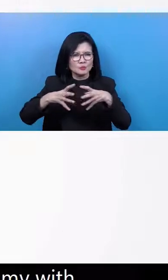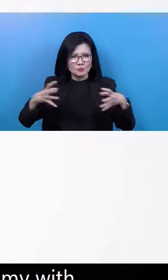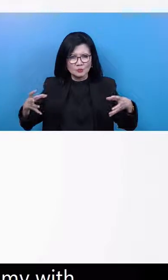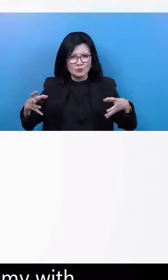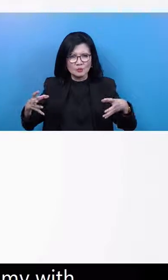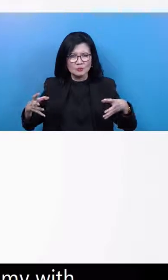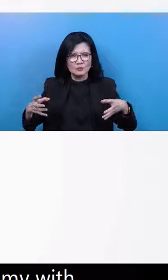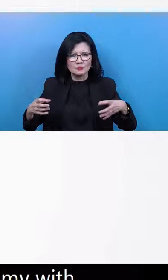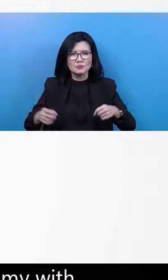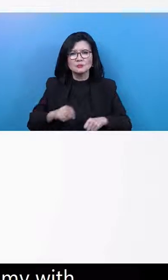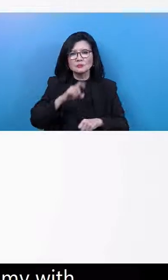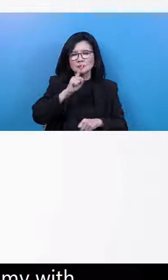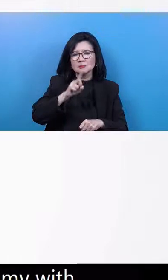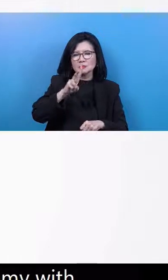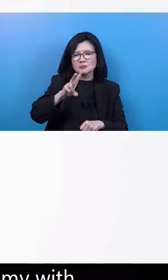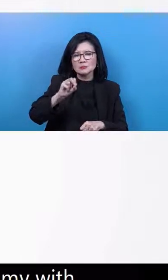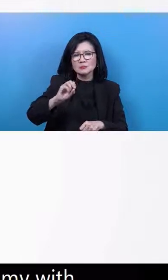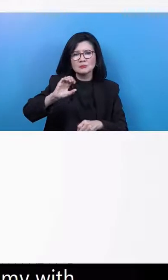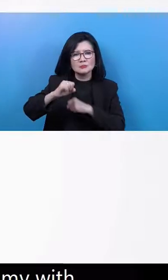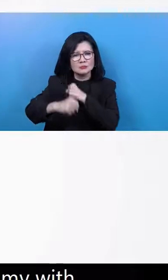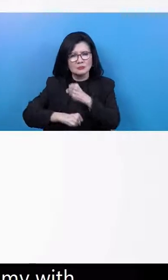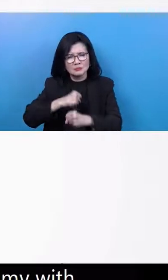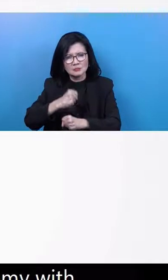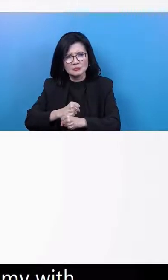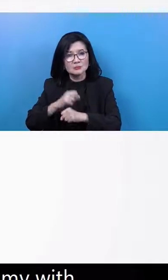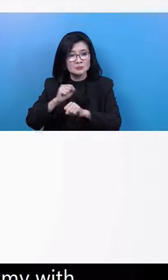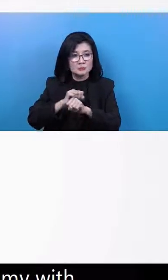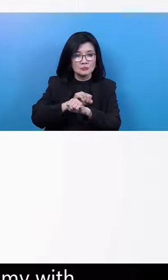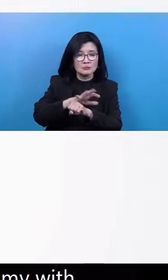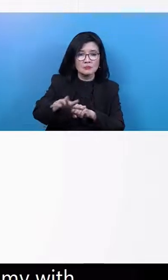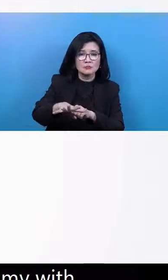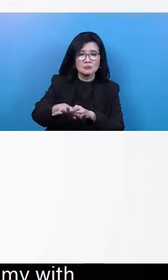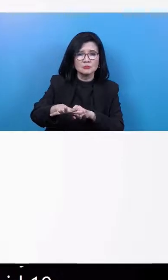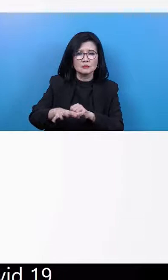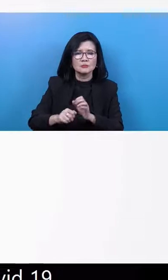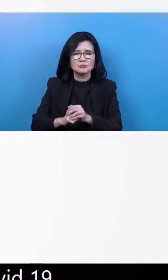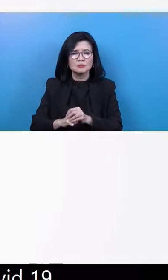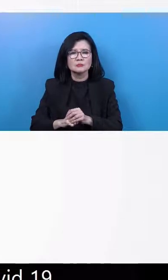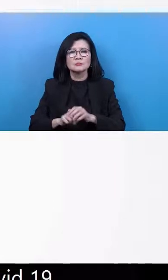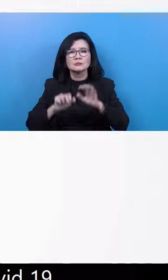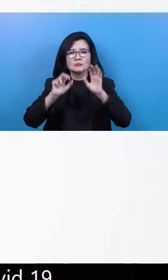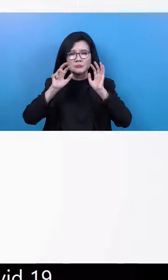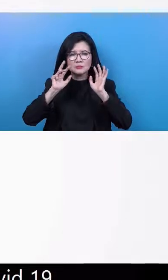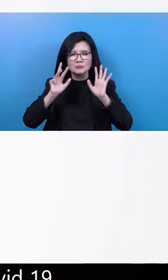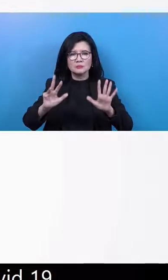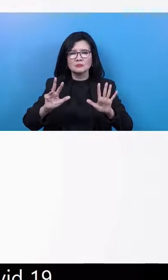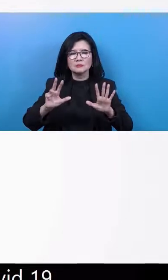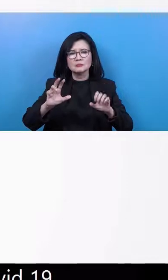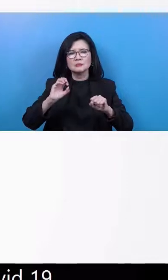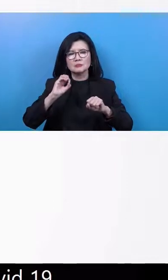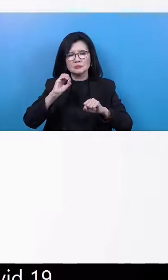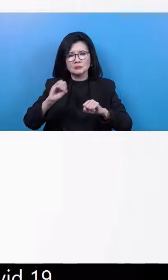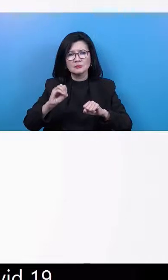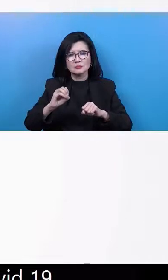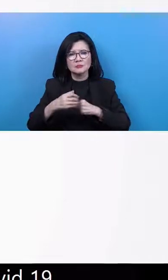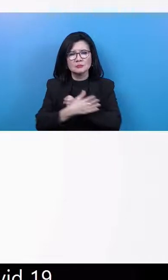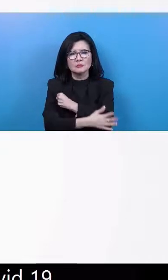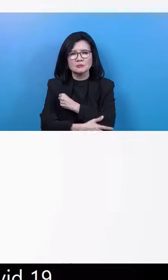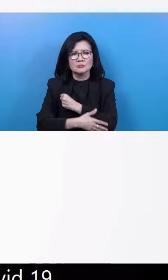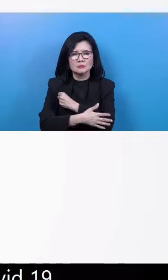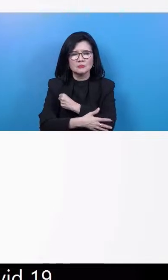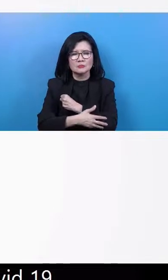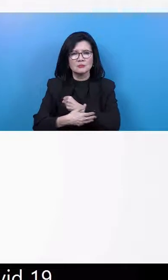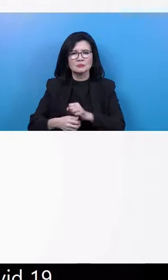el 90% de los 192 países del mundo registraron un crecimiento negativo. Y